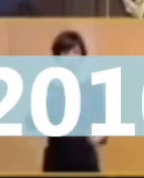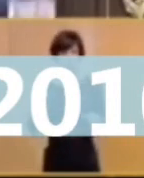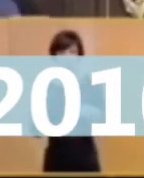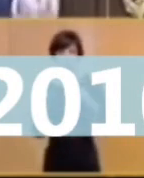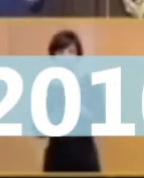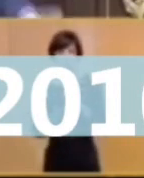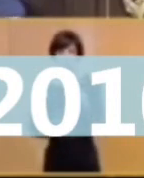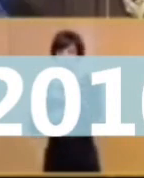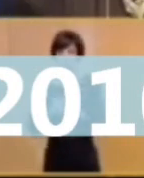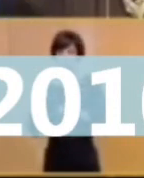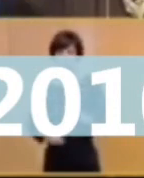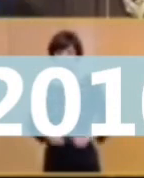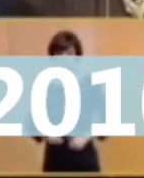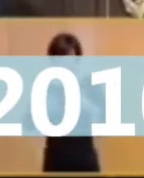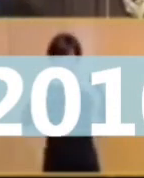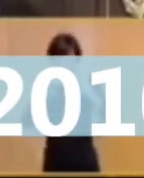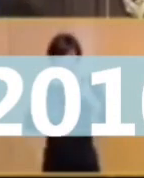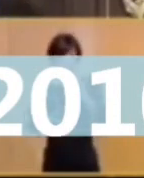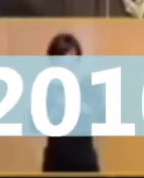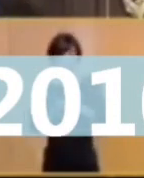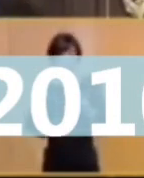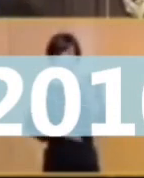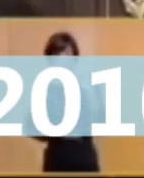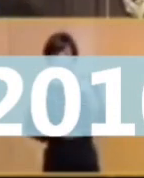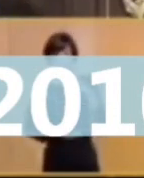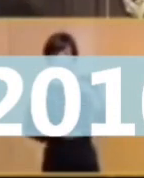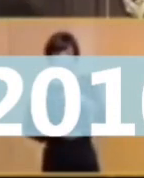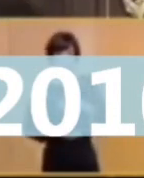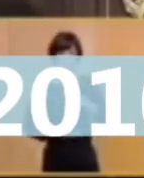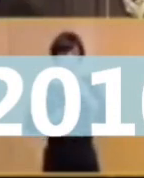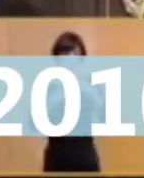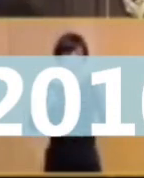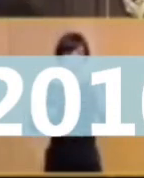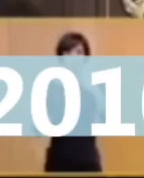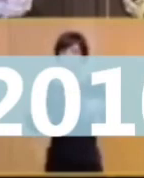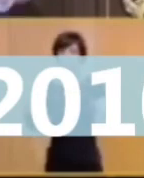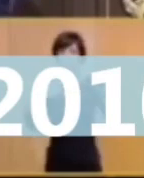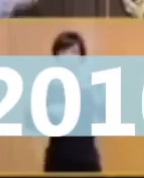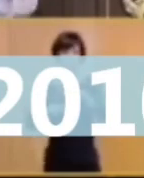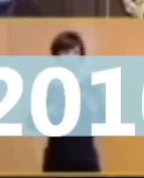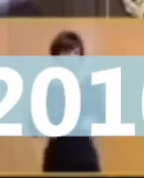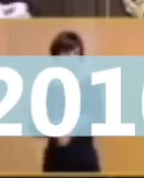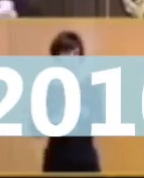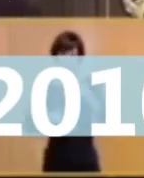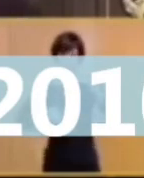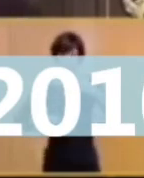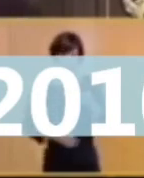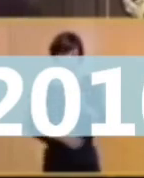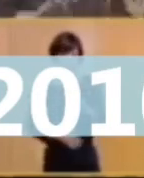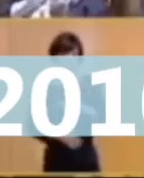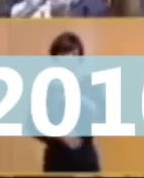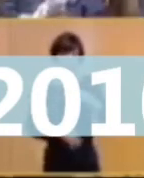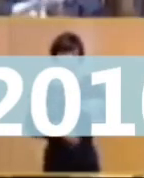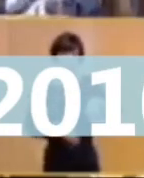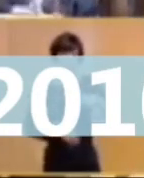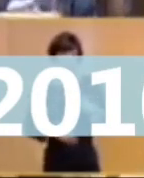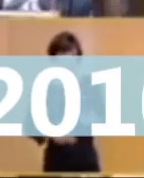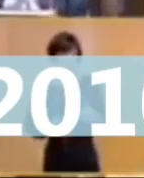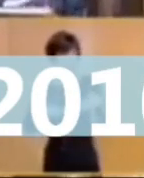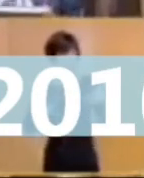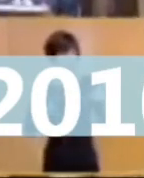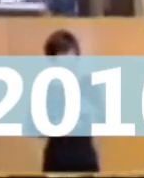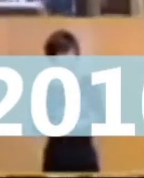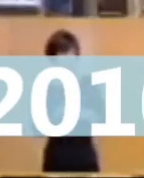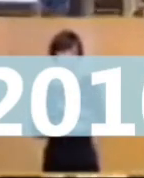trae Es de pensionistas y empleados públicos es pura demagogia señor presidente no vamos a darle un cheque en